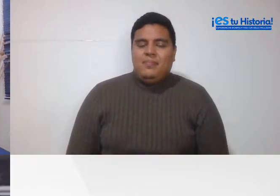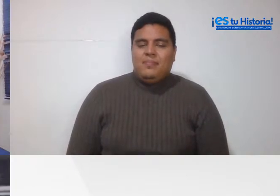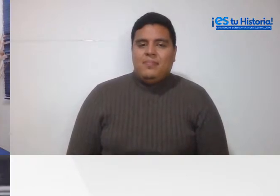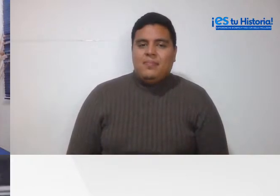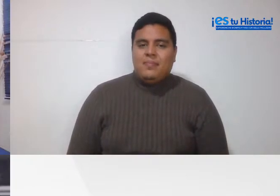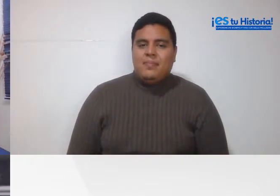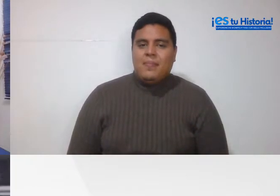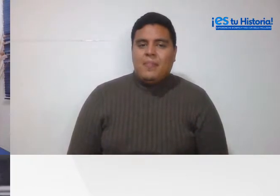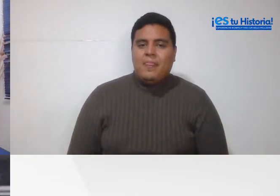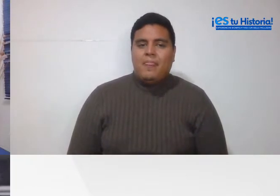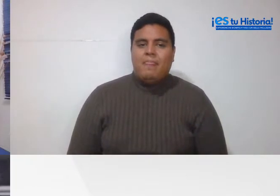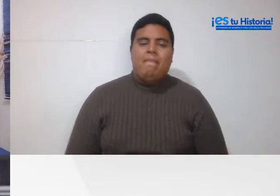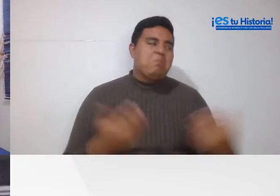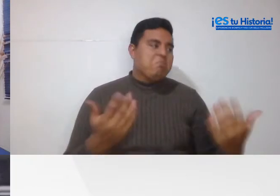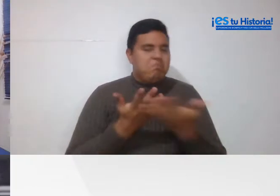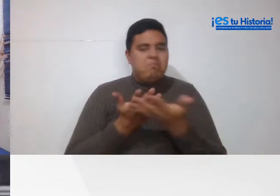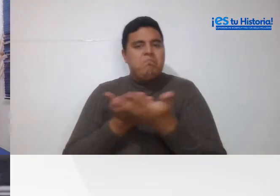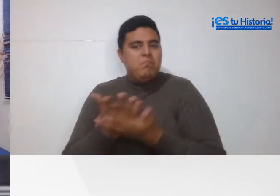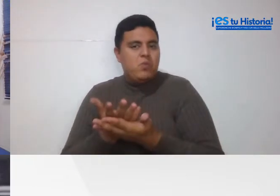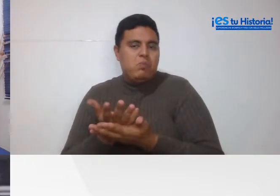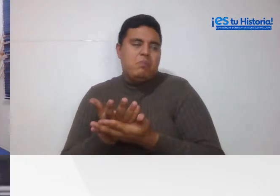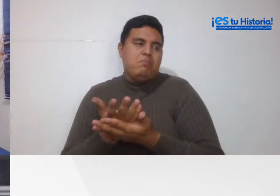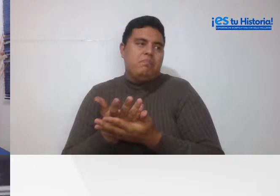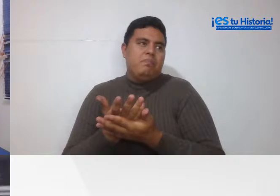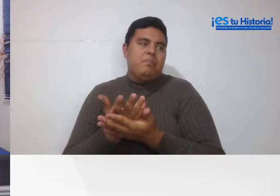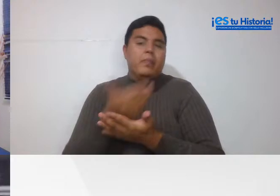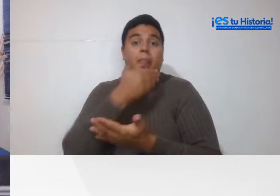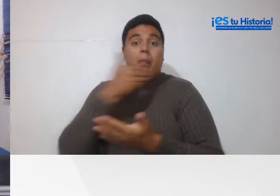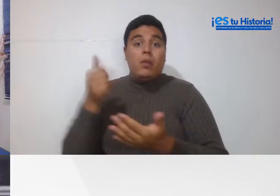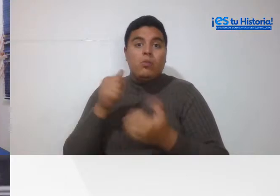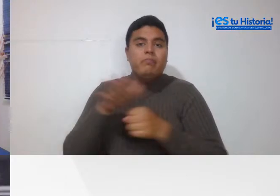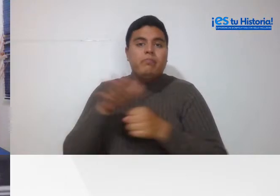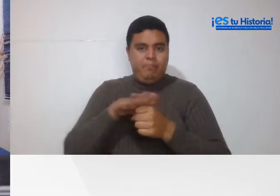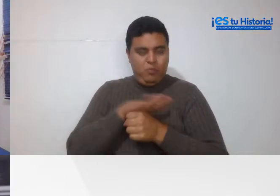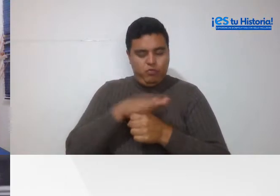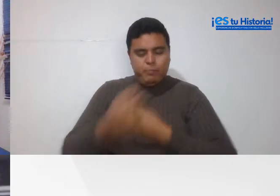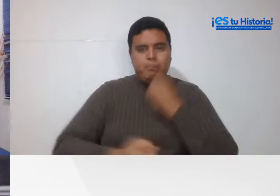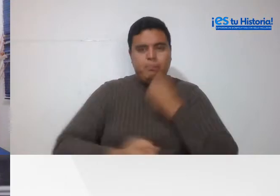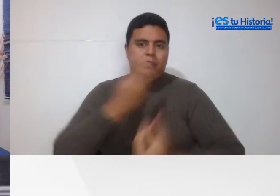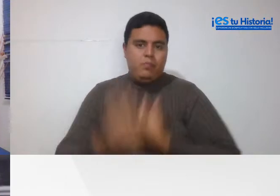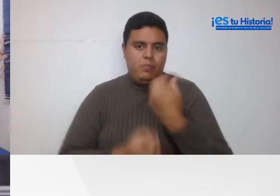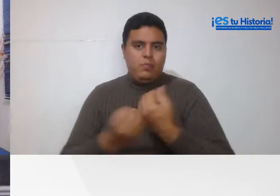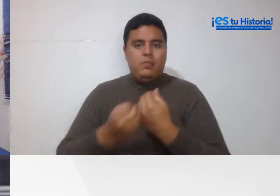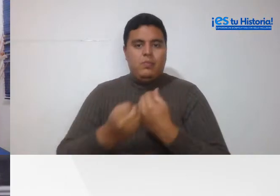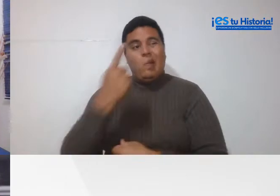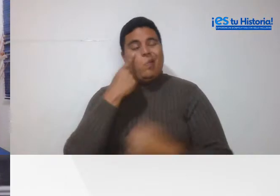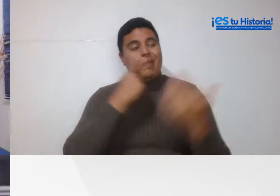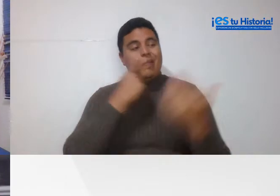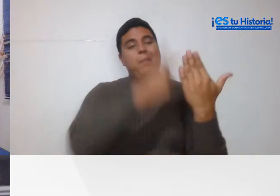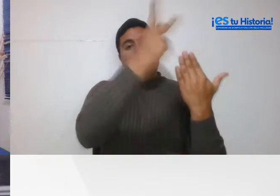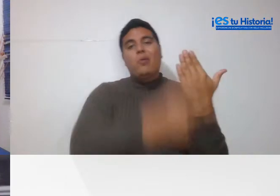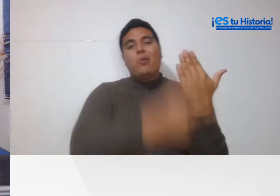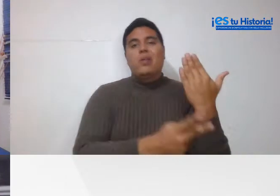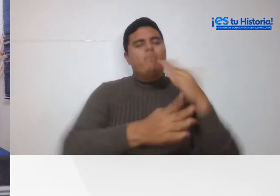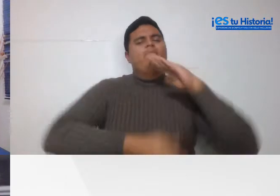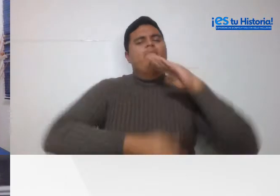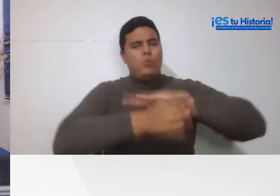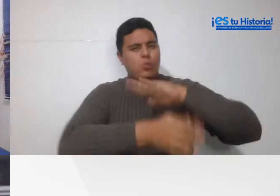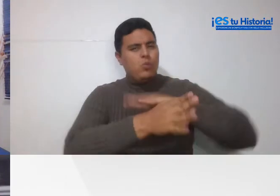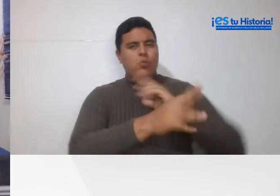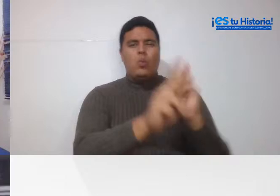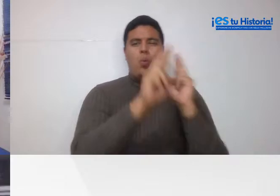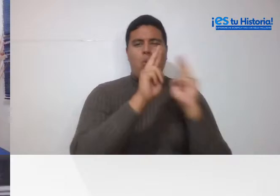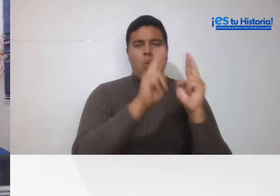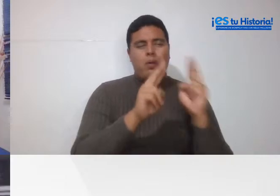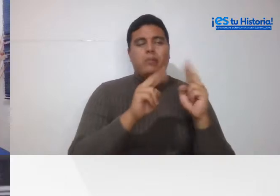El consejo, bueno, más bien la observación que yo les puedo dar es que sigan con este proyecto, que no lo vayan a abandonar, que hay veces hay proyectos que se hacen en